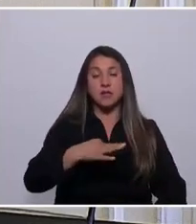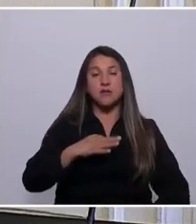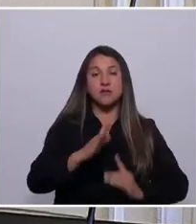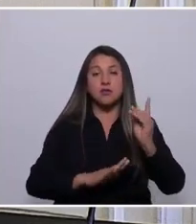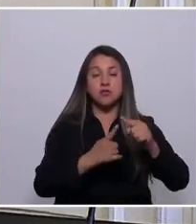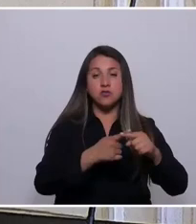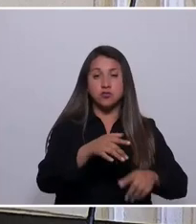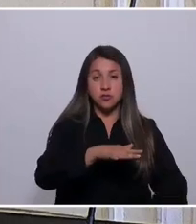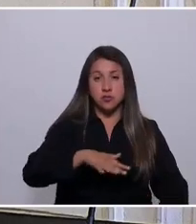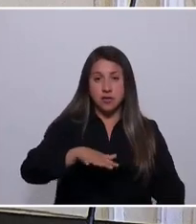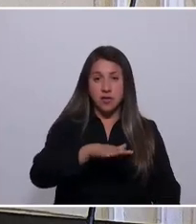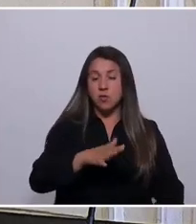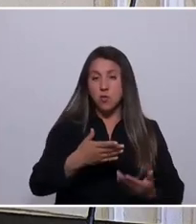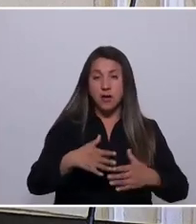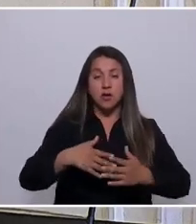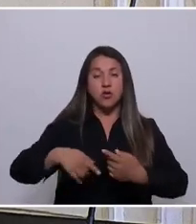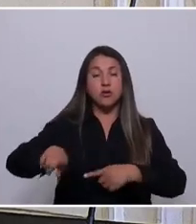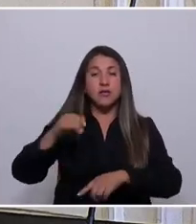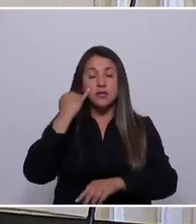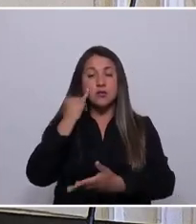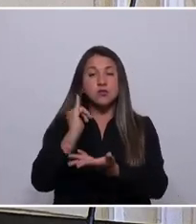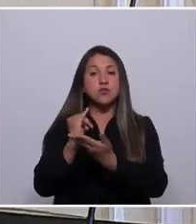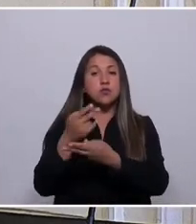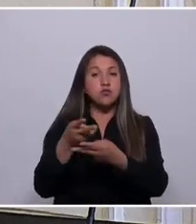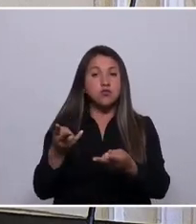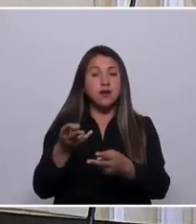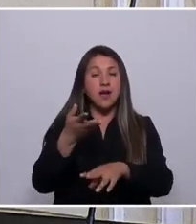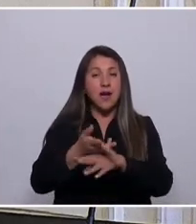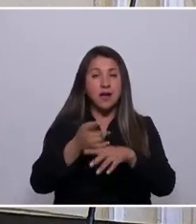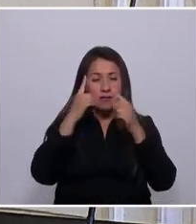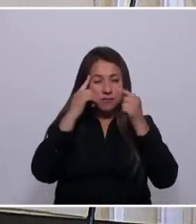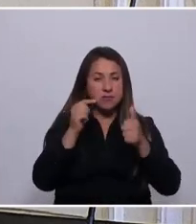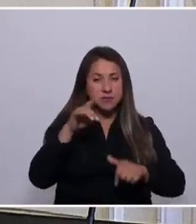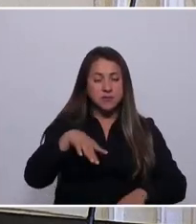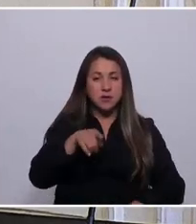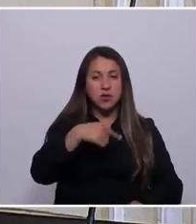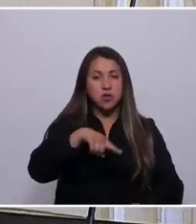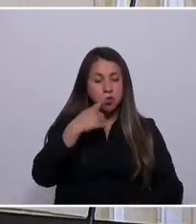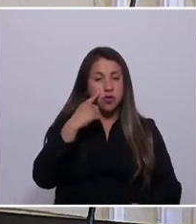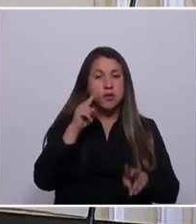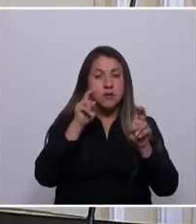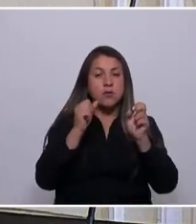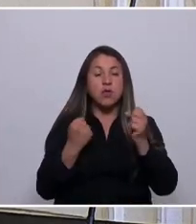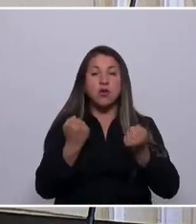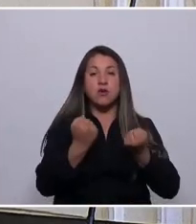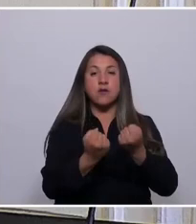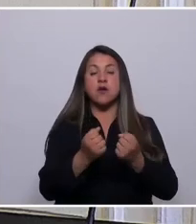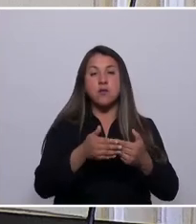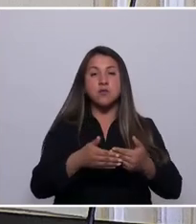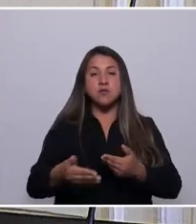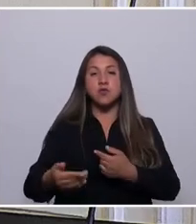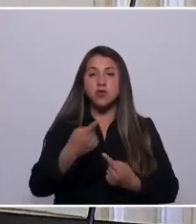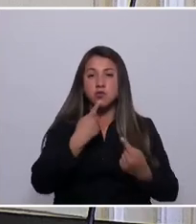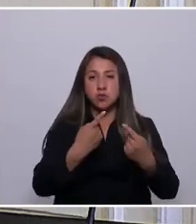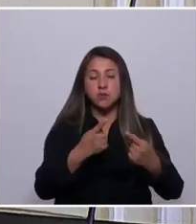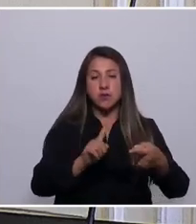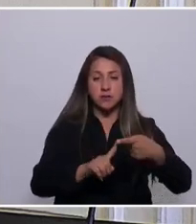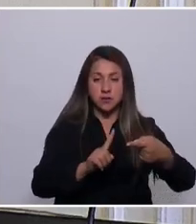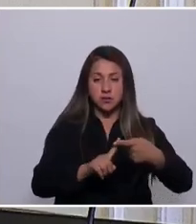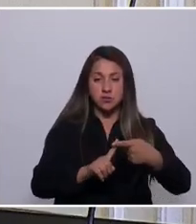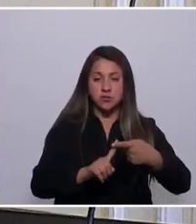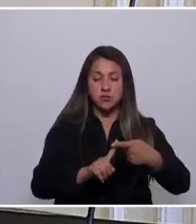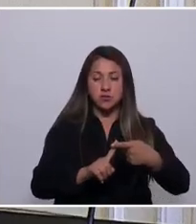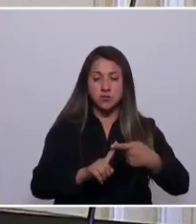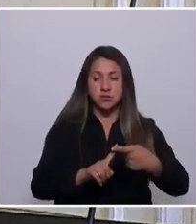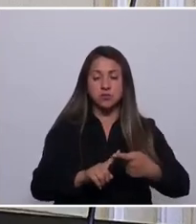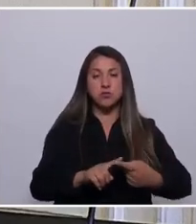Social y cualquier otro organismo público que tenga competencia en la materia pueda colaborar con el proceso consulta y participación